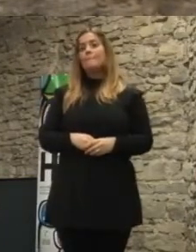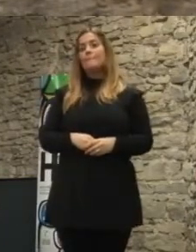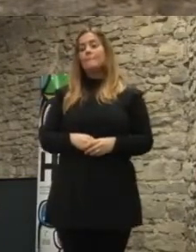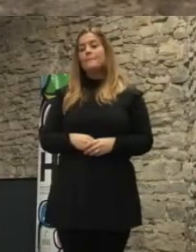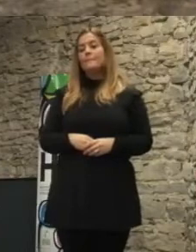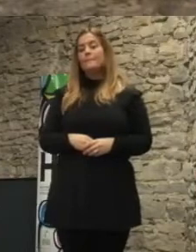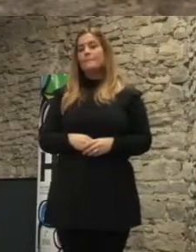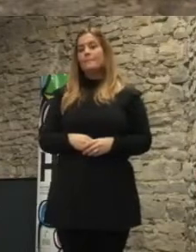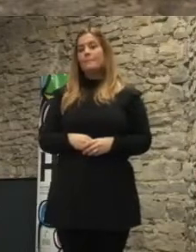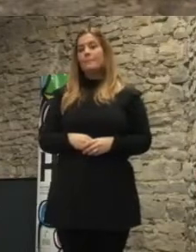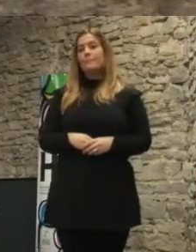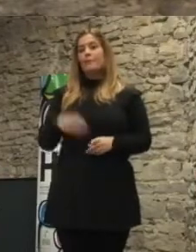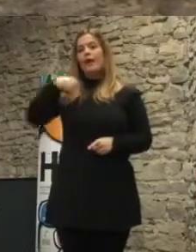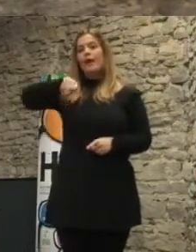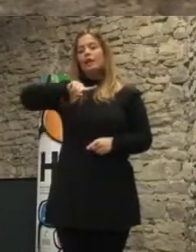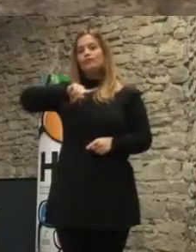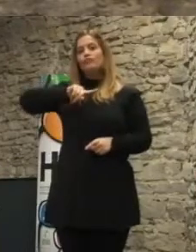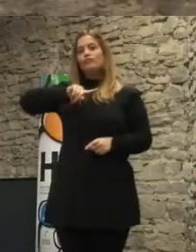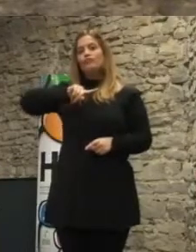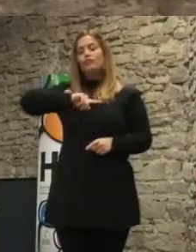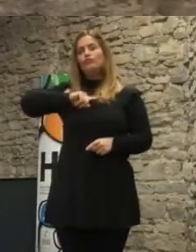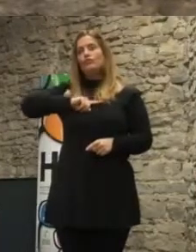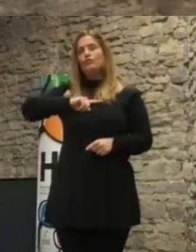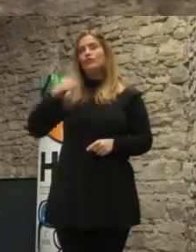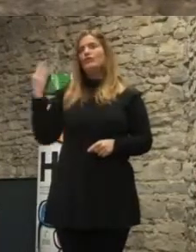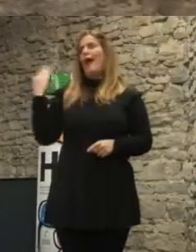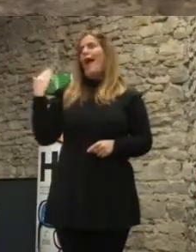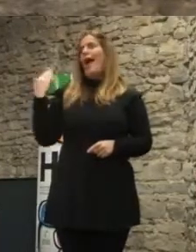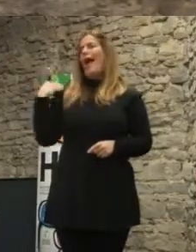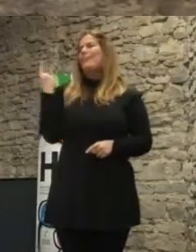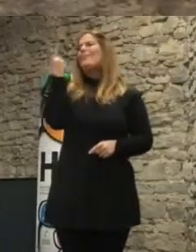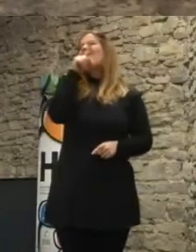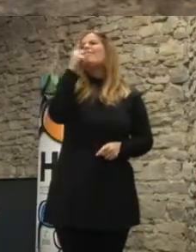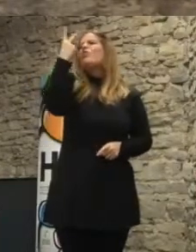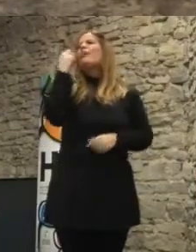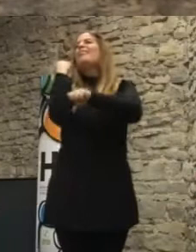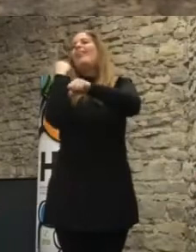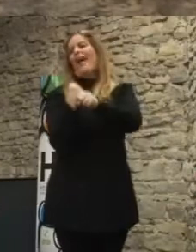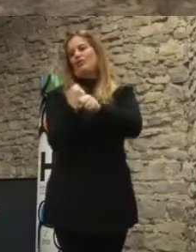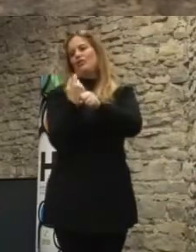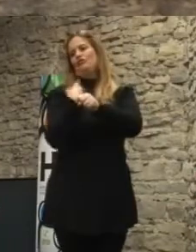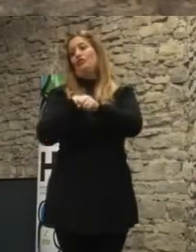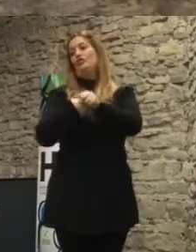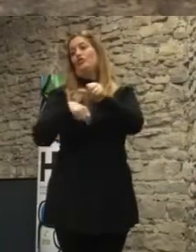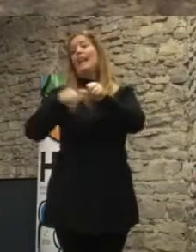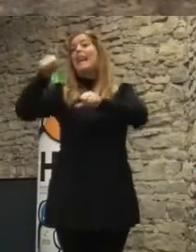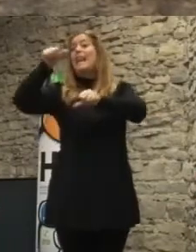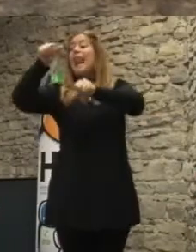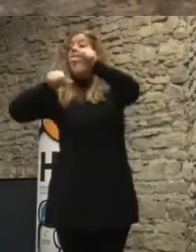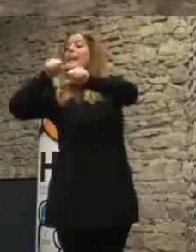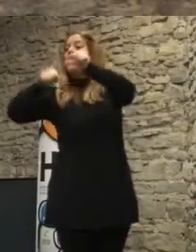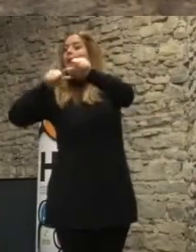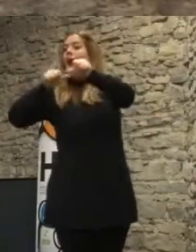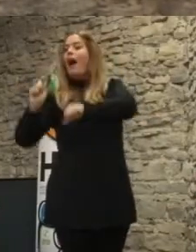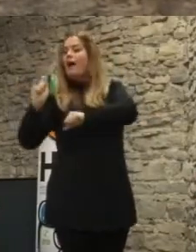No debemos olvidarnos de cuando hace 120 años ganamos la Liga, pero también tenemos que acordarnos